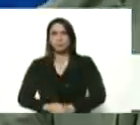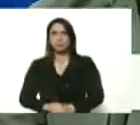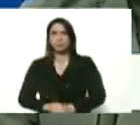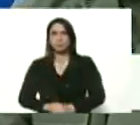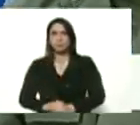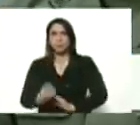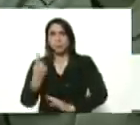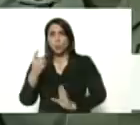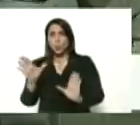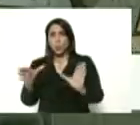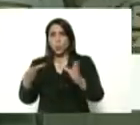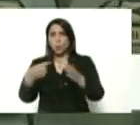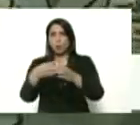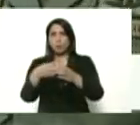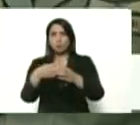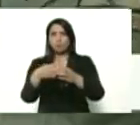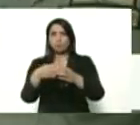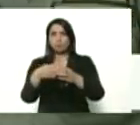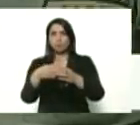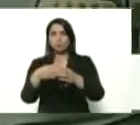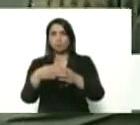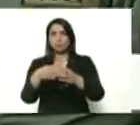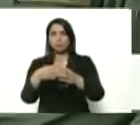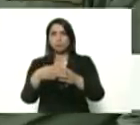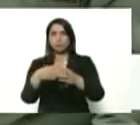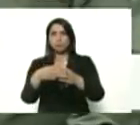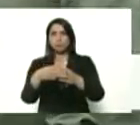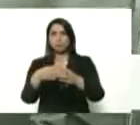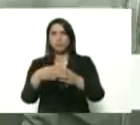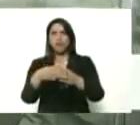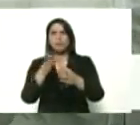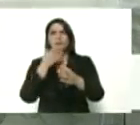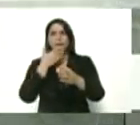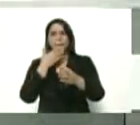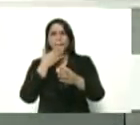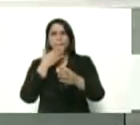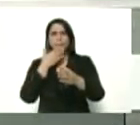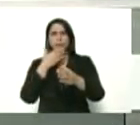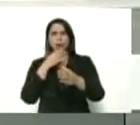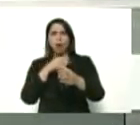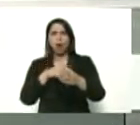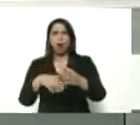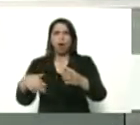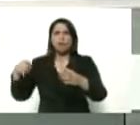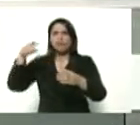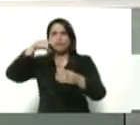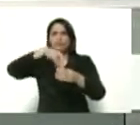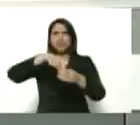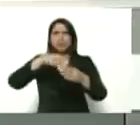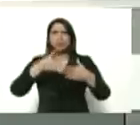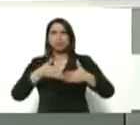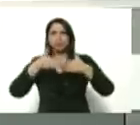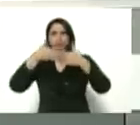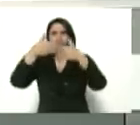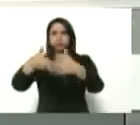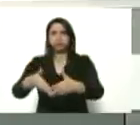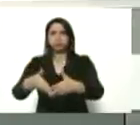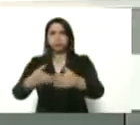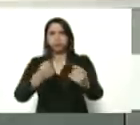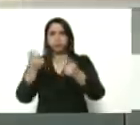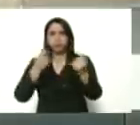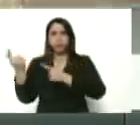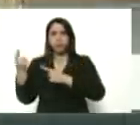un grupo que a bordo de una lancha había desembarcado en un lugar de las costas de Aragua